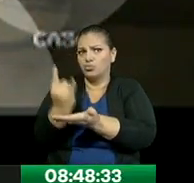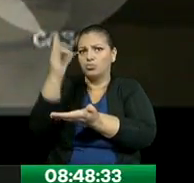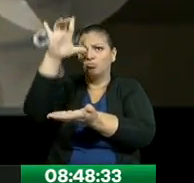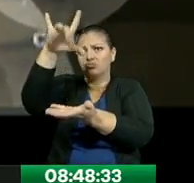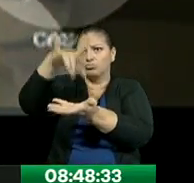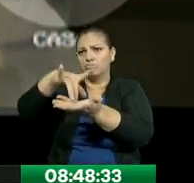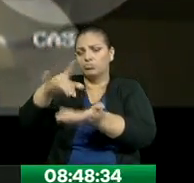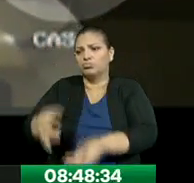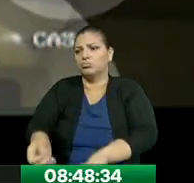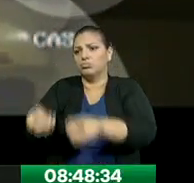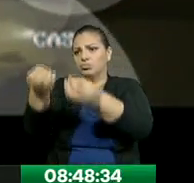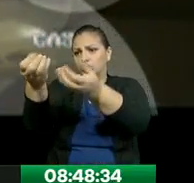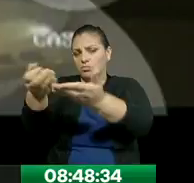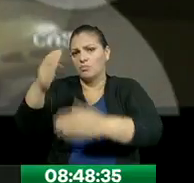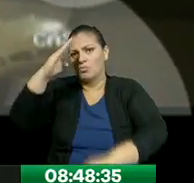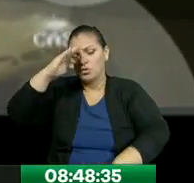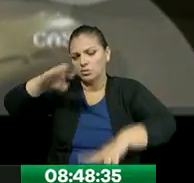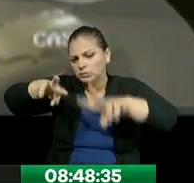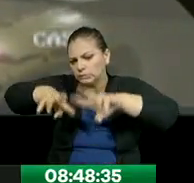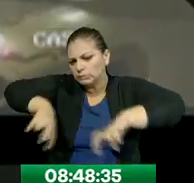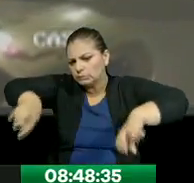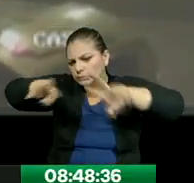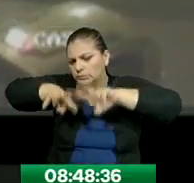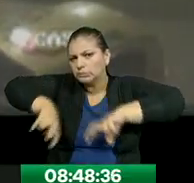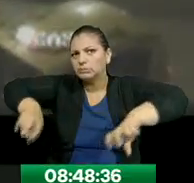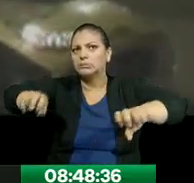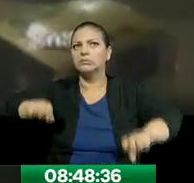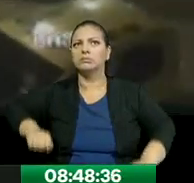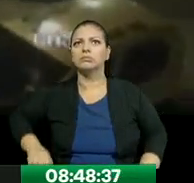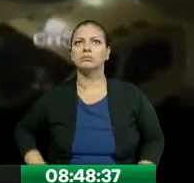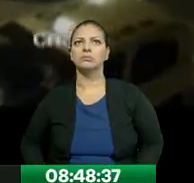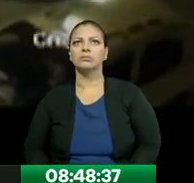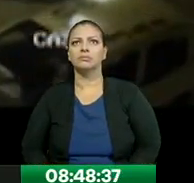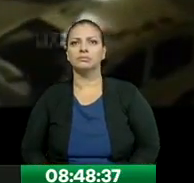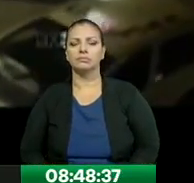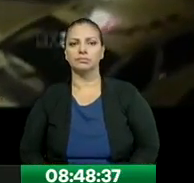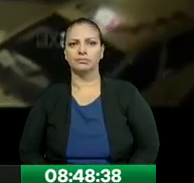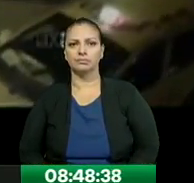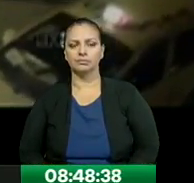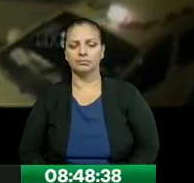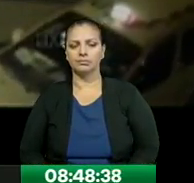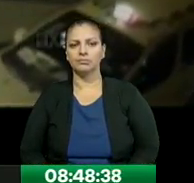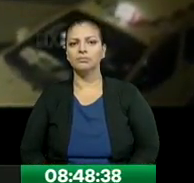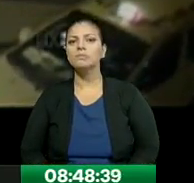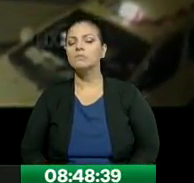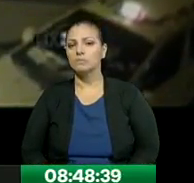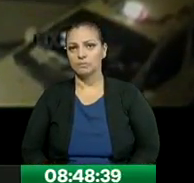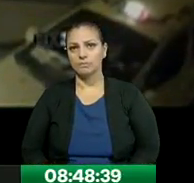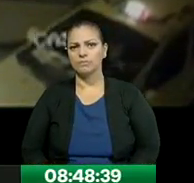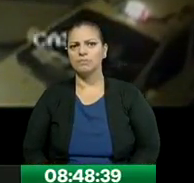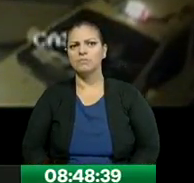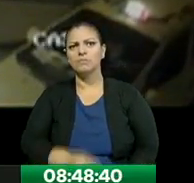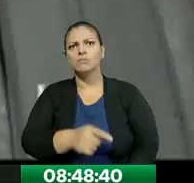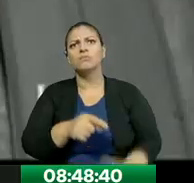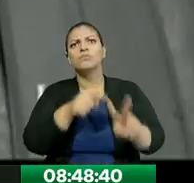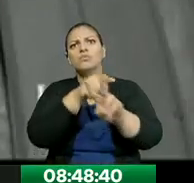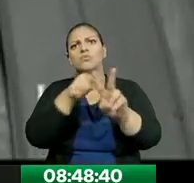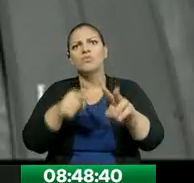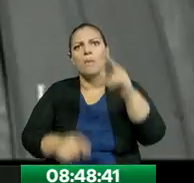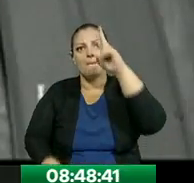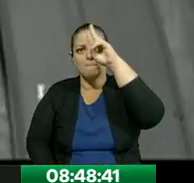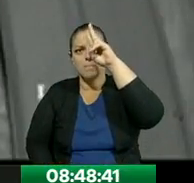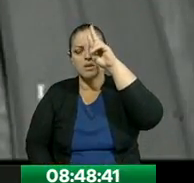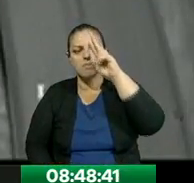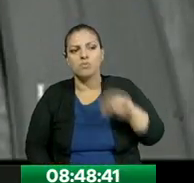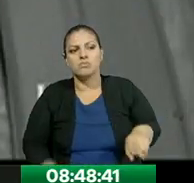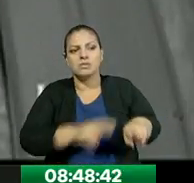las investigaciones. Para el cometimiento del delito fue utilizado un taxi amarillo, en